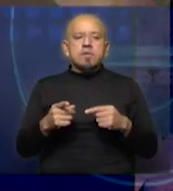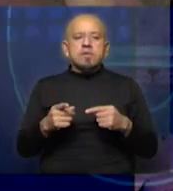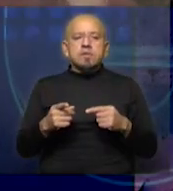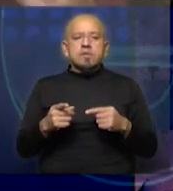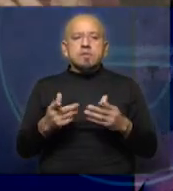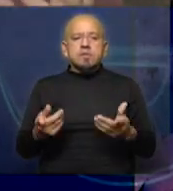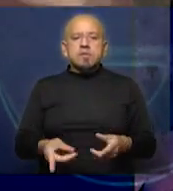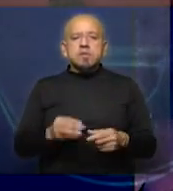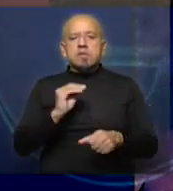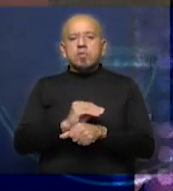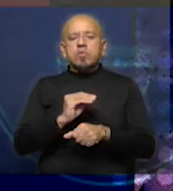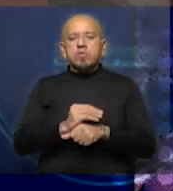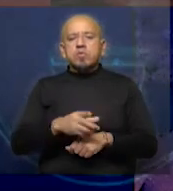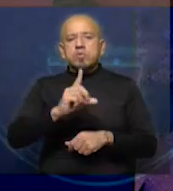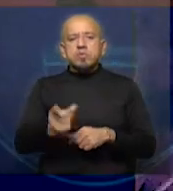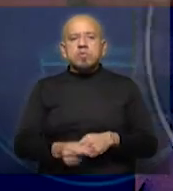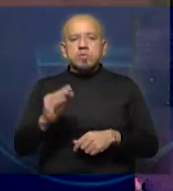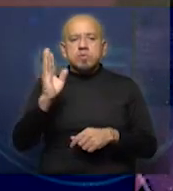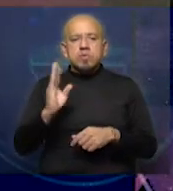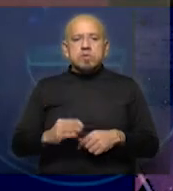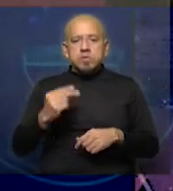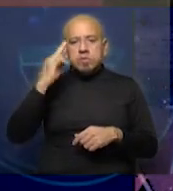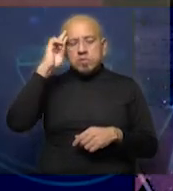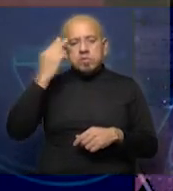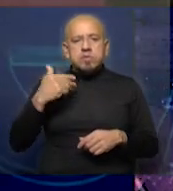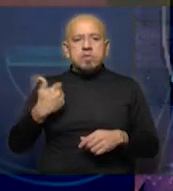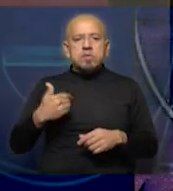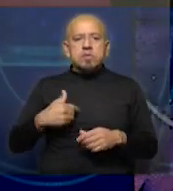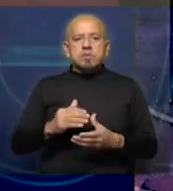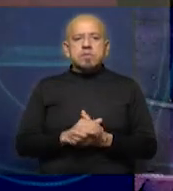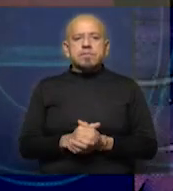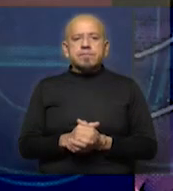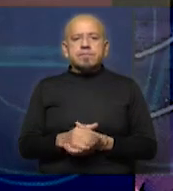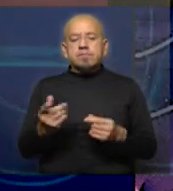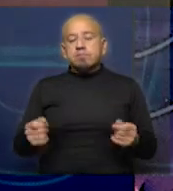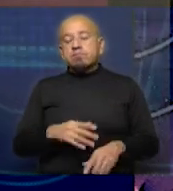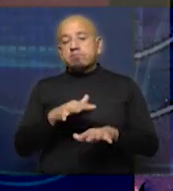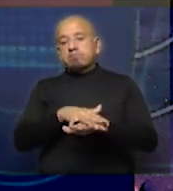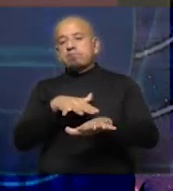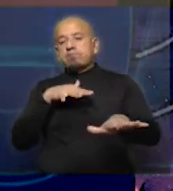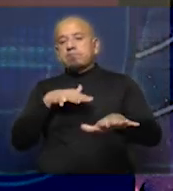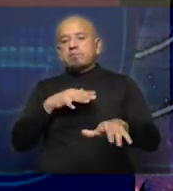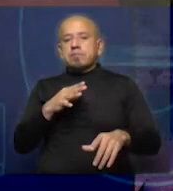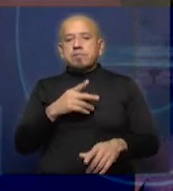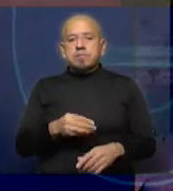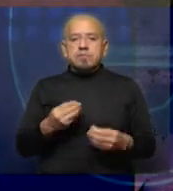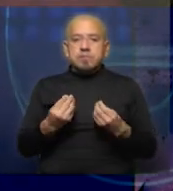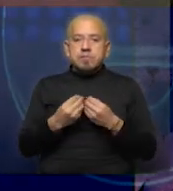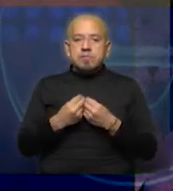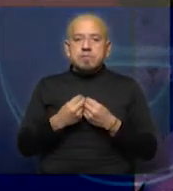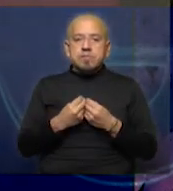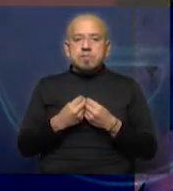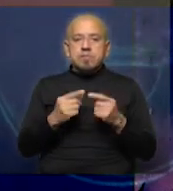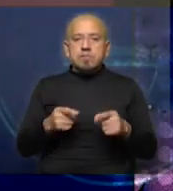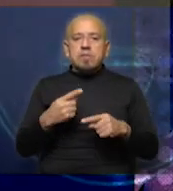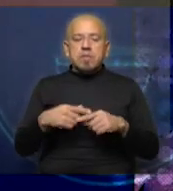en la cultura Sudamericana brasilera Uruguay Argentina bien es una sala grande y recién decías hay que hay que llenarse hay que formar esta